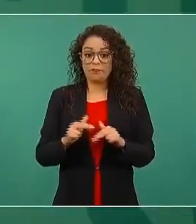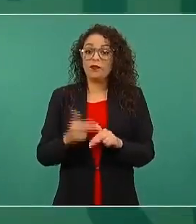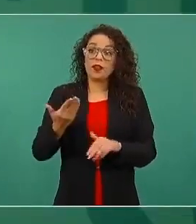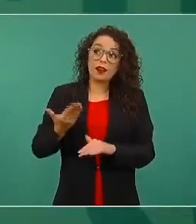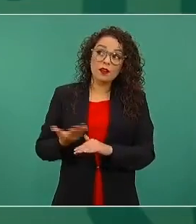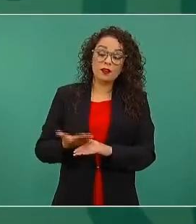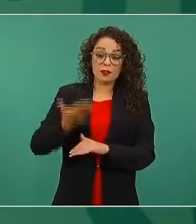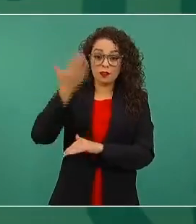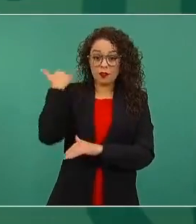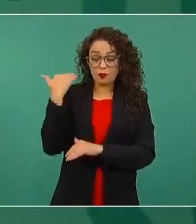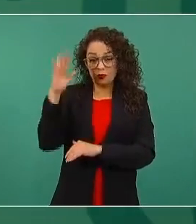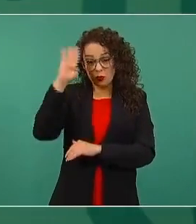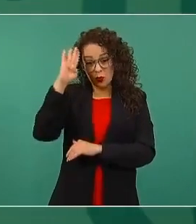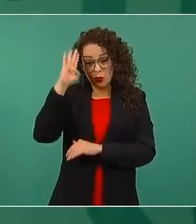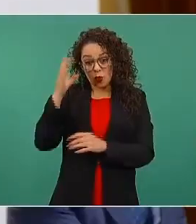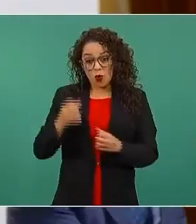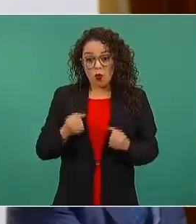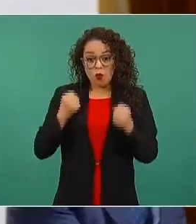imperaba